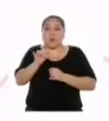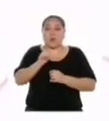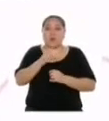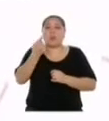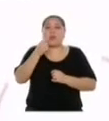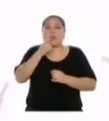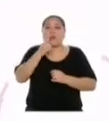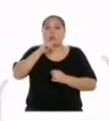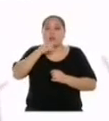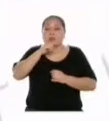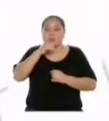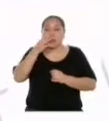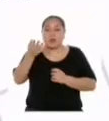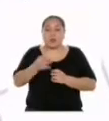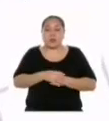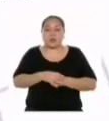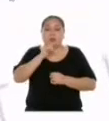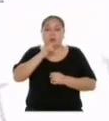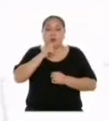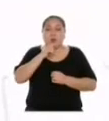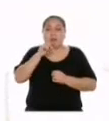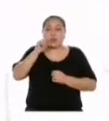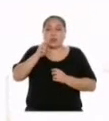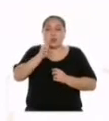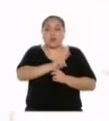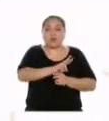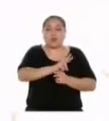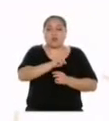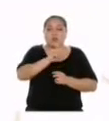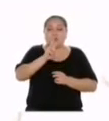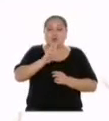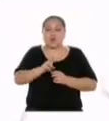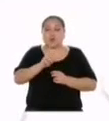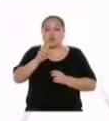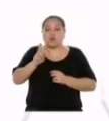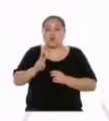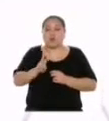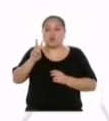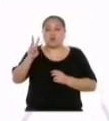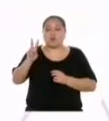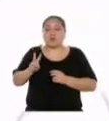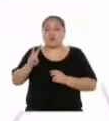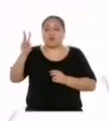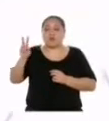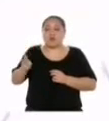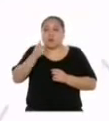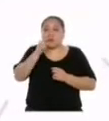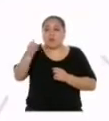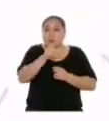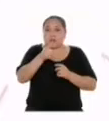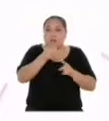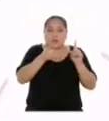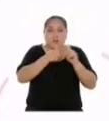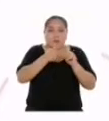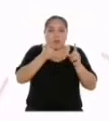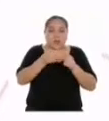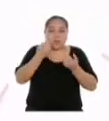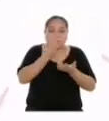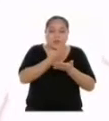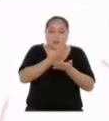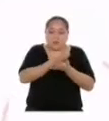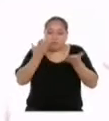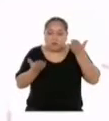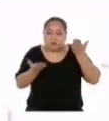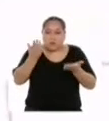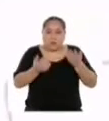género femenino, que tiene escala de 2 en 2. Y esta diferencia se nota si ponemos en comparación las tres